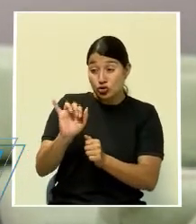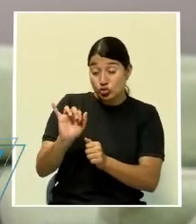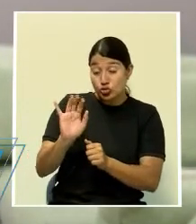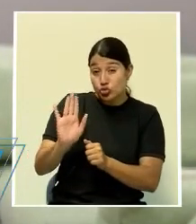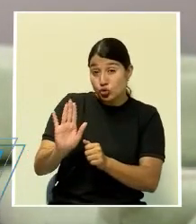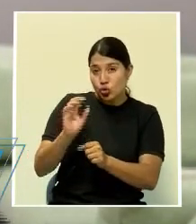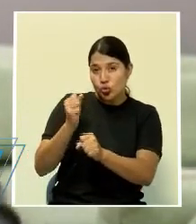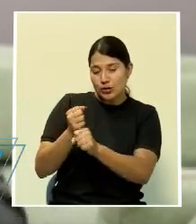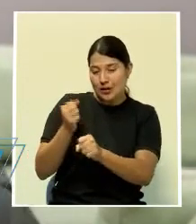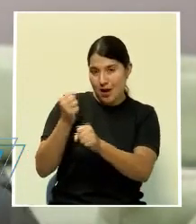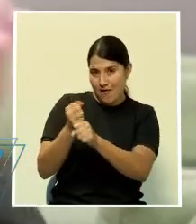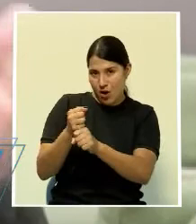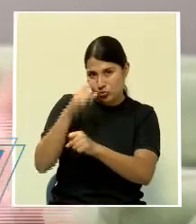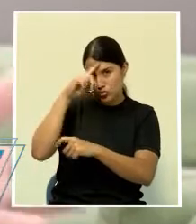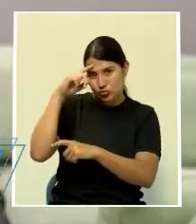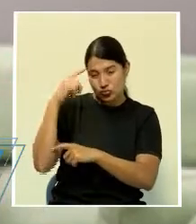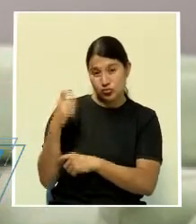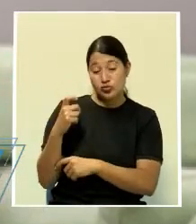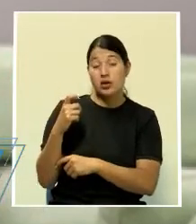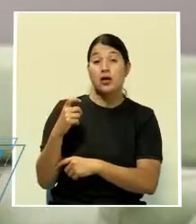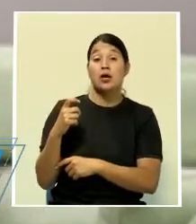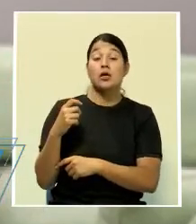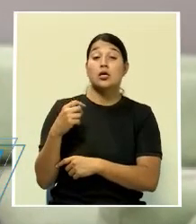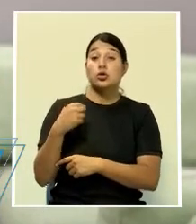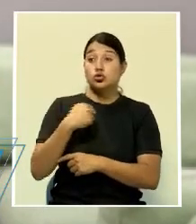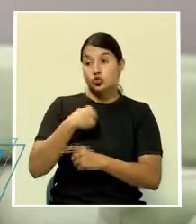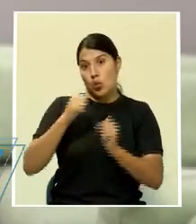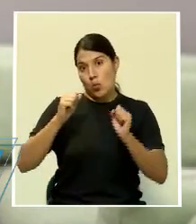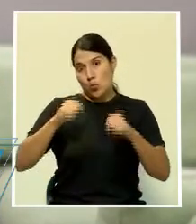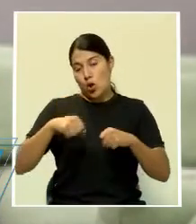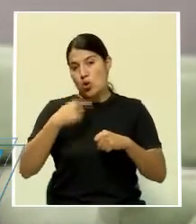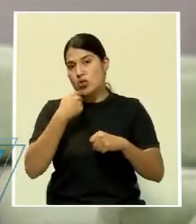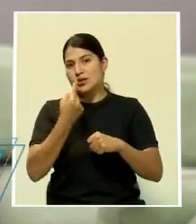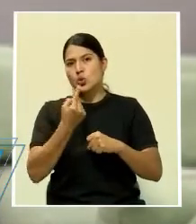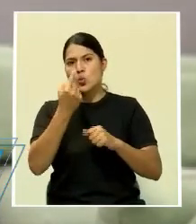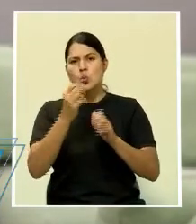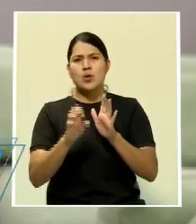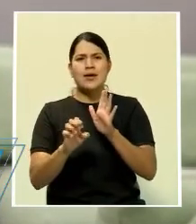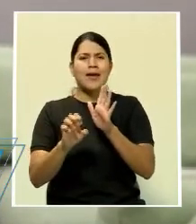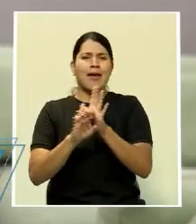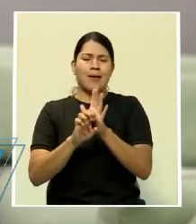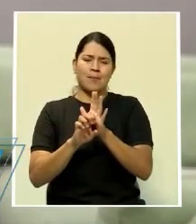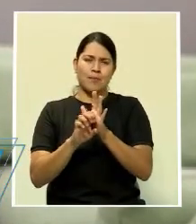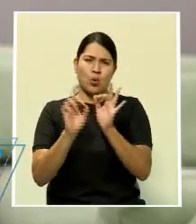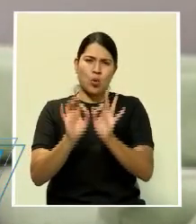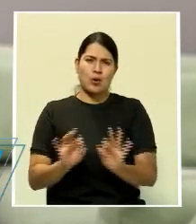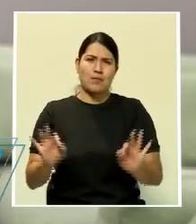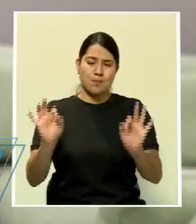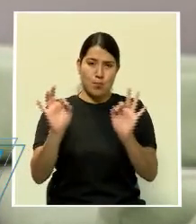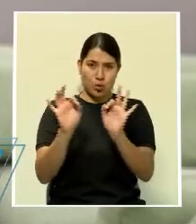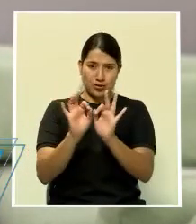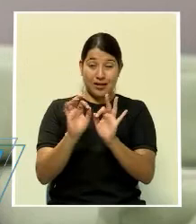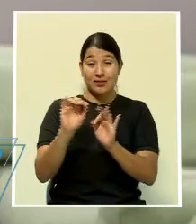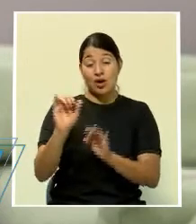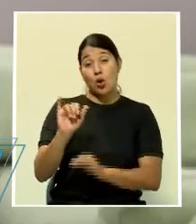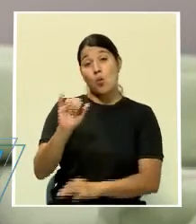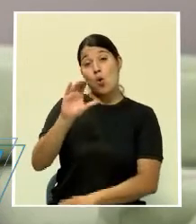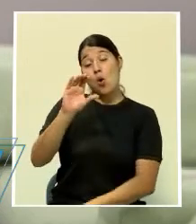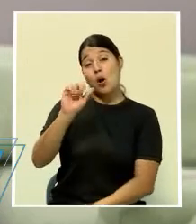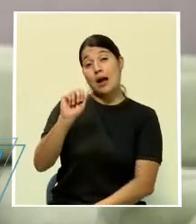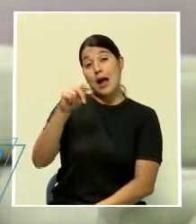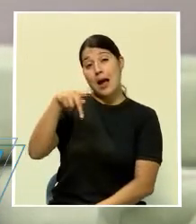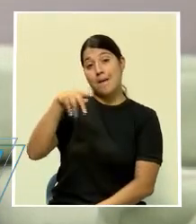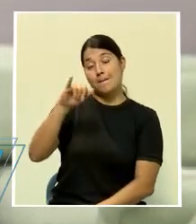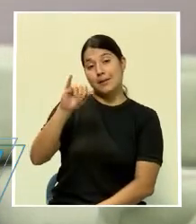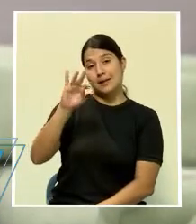arduo. Podría colocar aquí un clásico, ¿verdad?, de historia, como es Capitalismo y Esclavización,